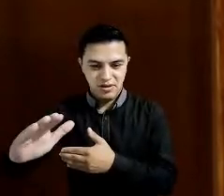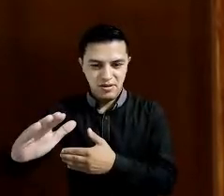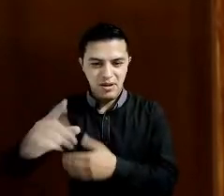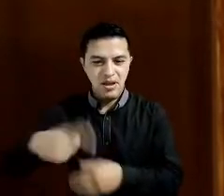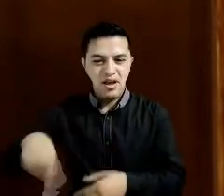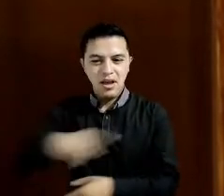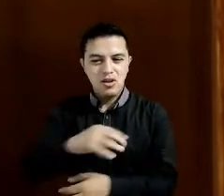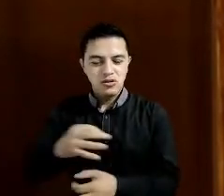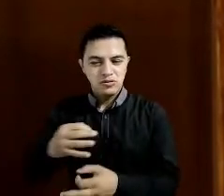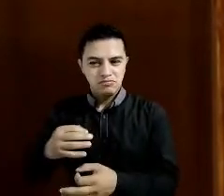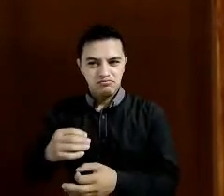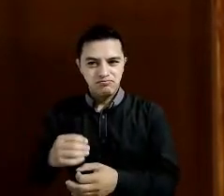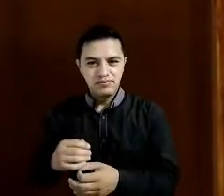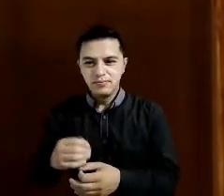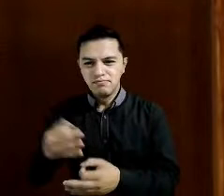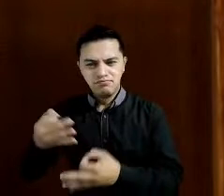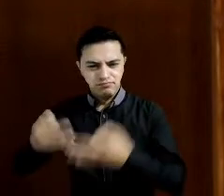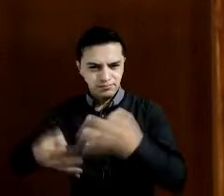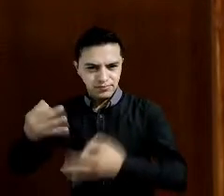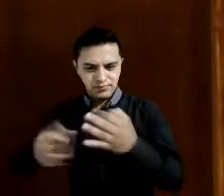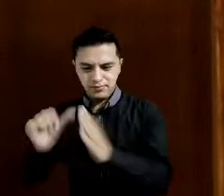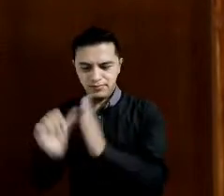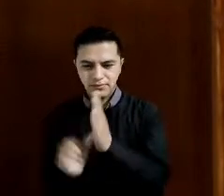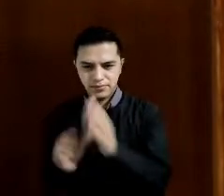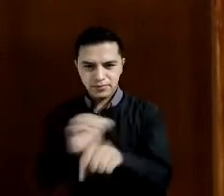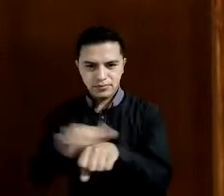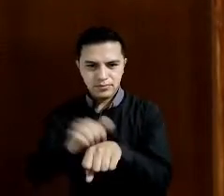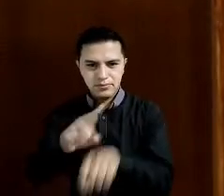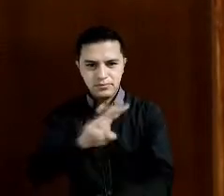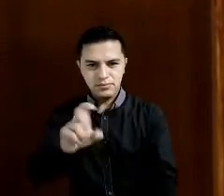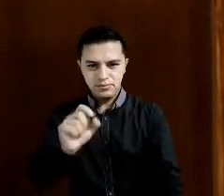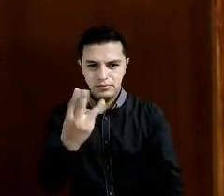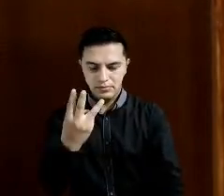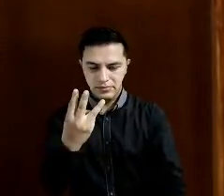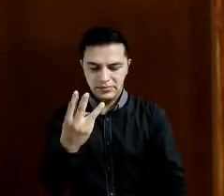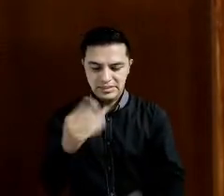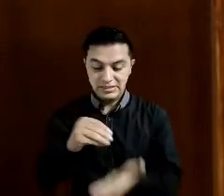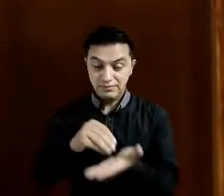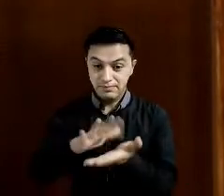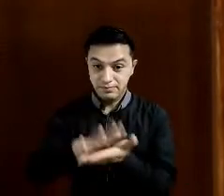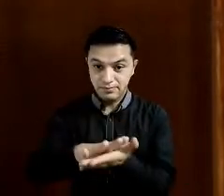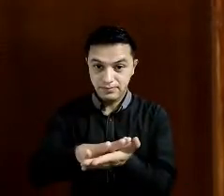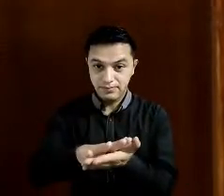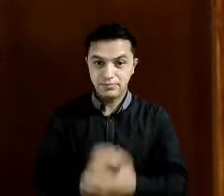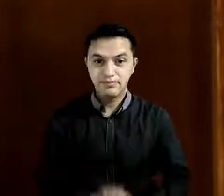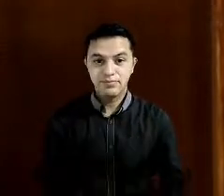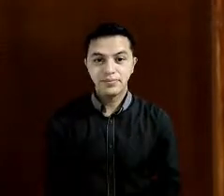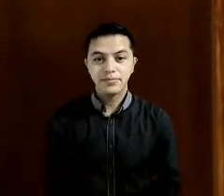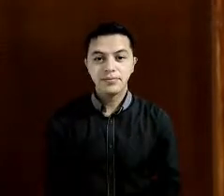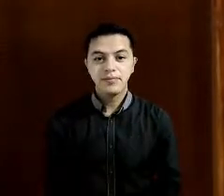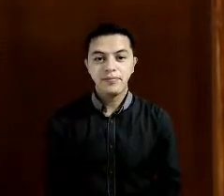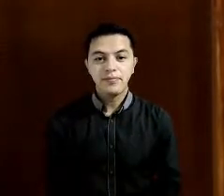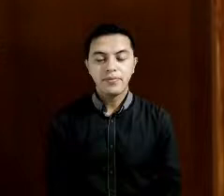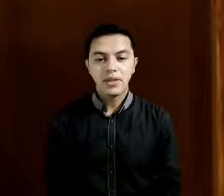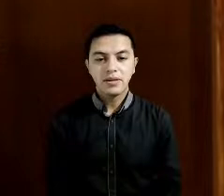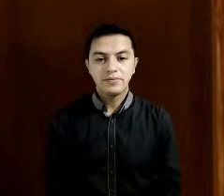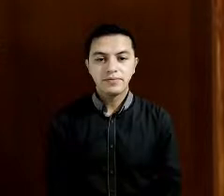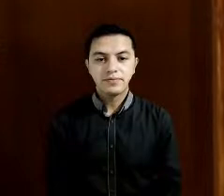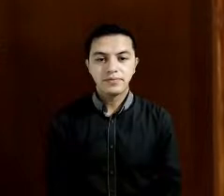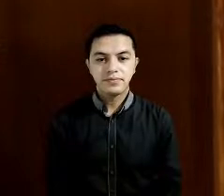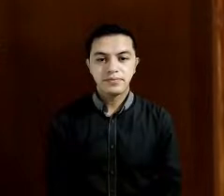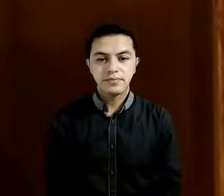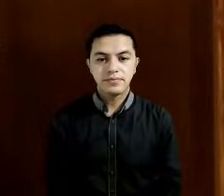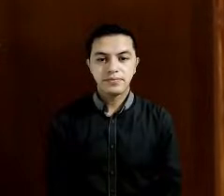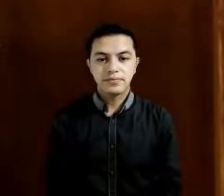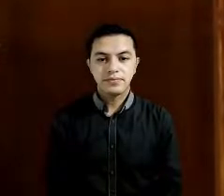estableció en el artículo 223 lo siguiente: las razones que justifiquen las decisiones